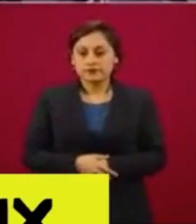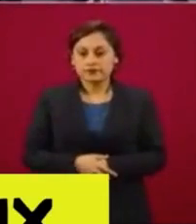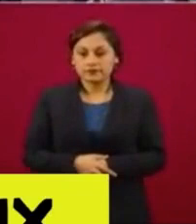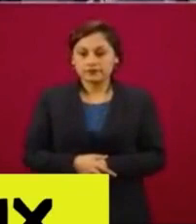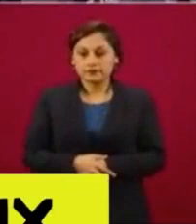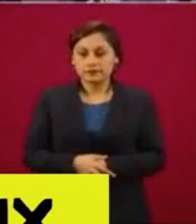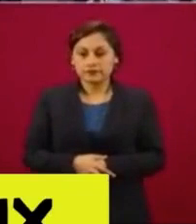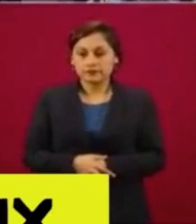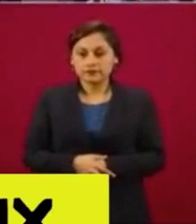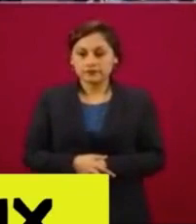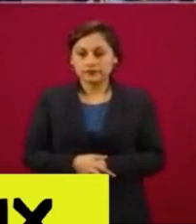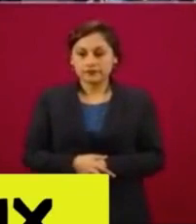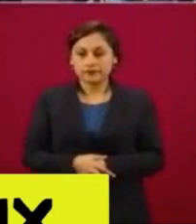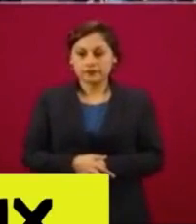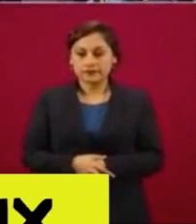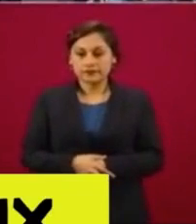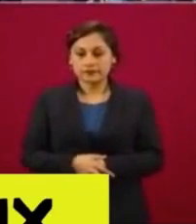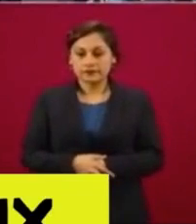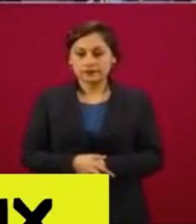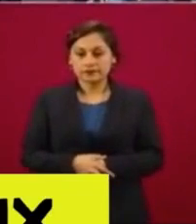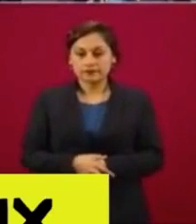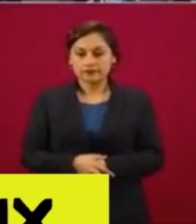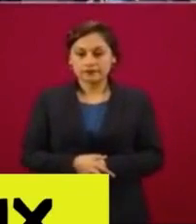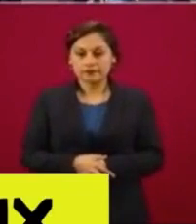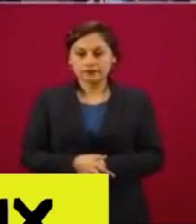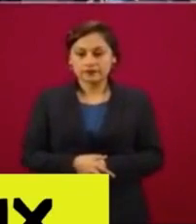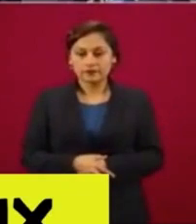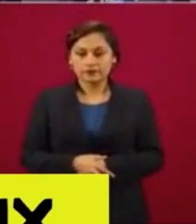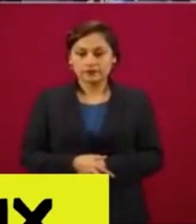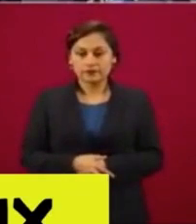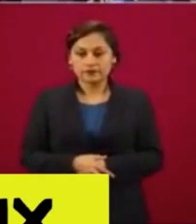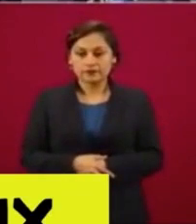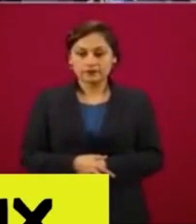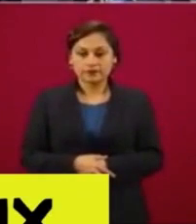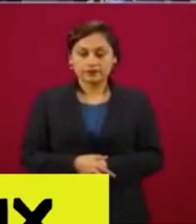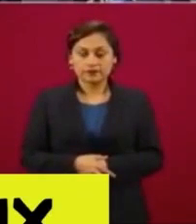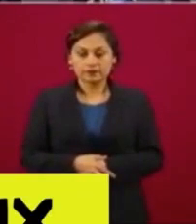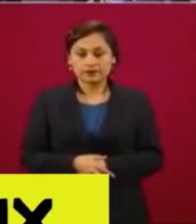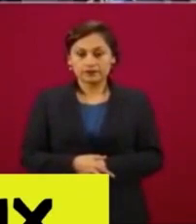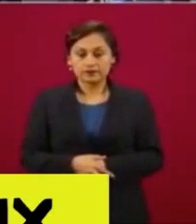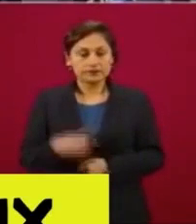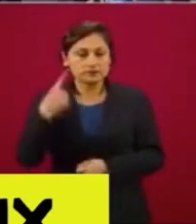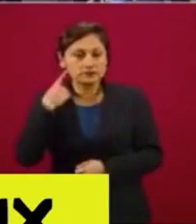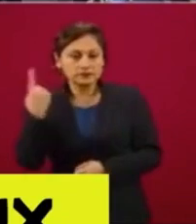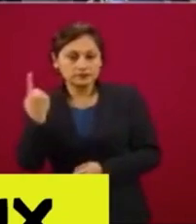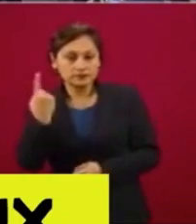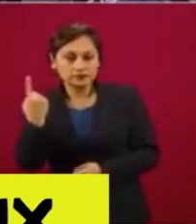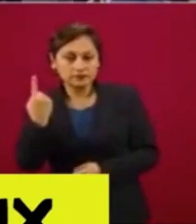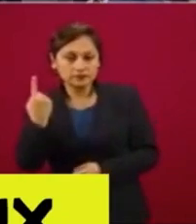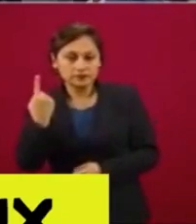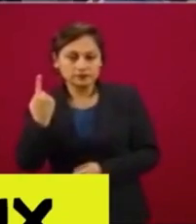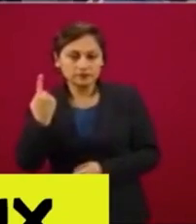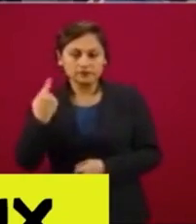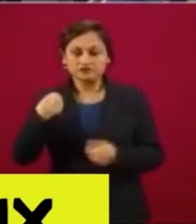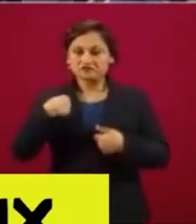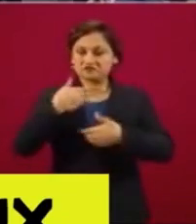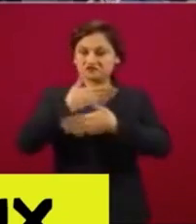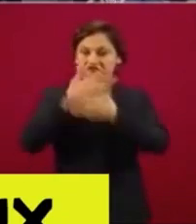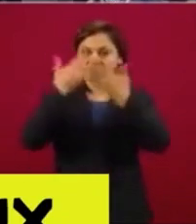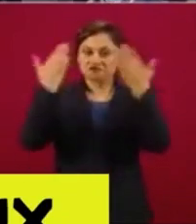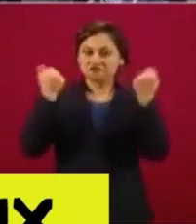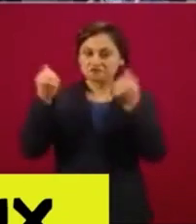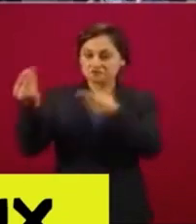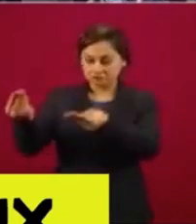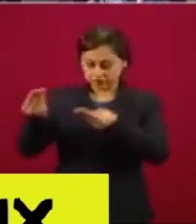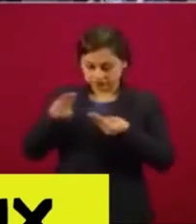Hablando de redes, ¿quién es el responsable? ¿Cómo? No sé, me llegó, me llamó la